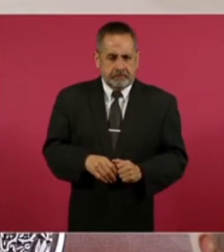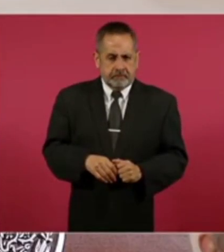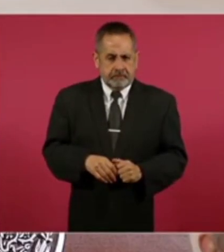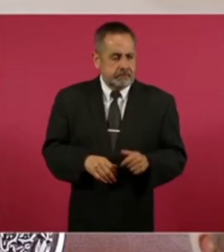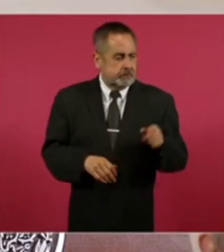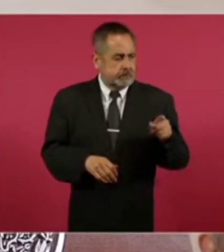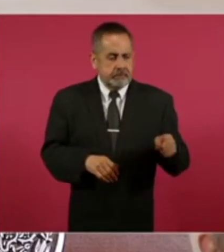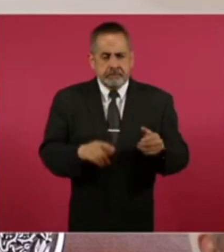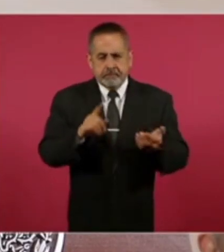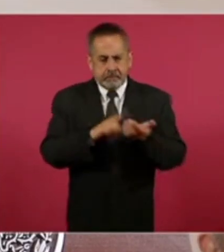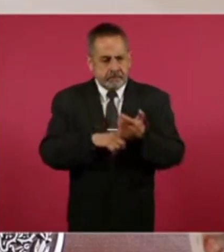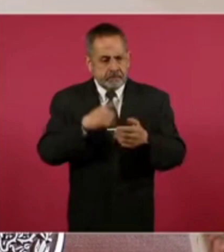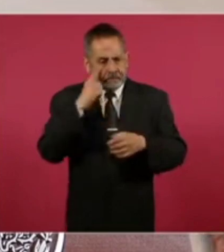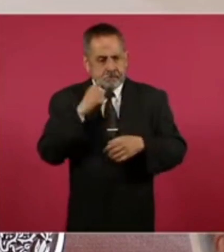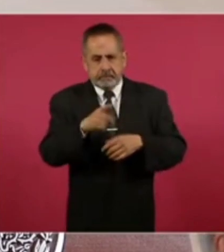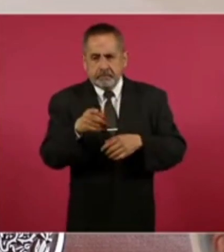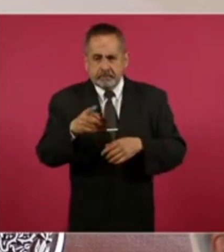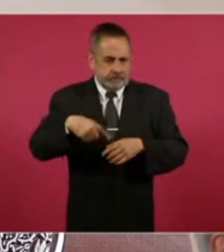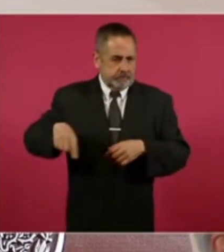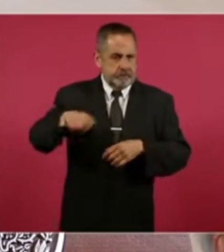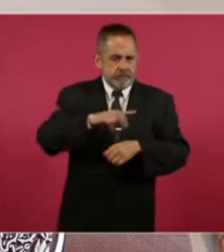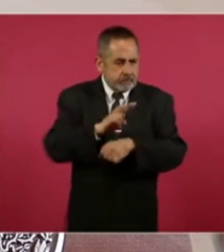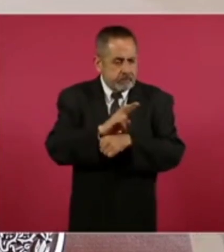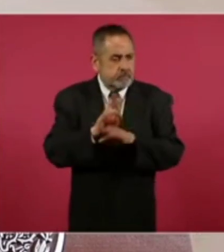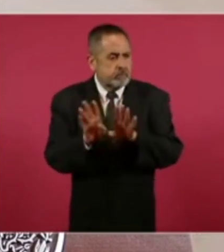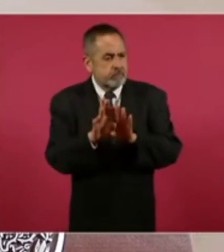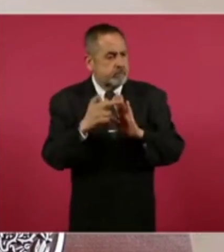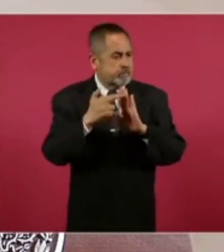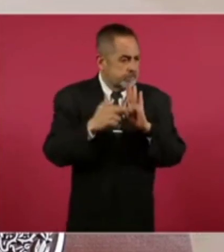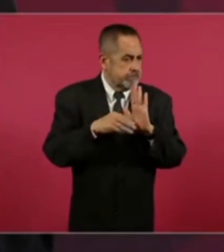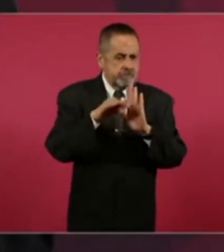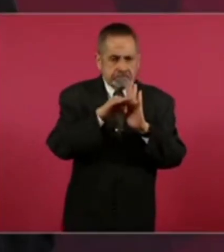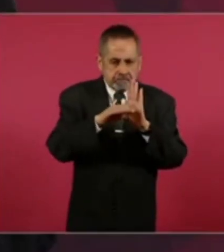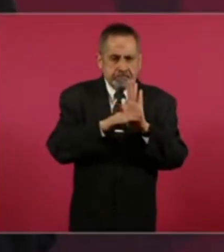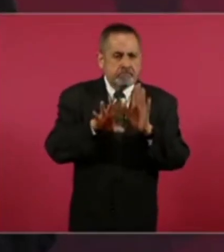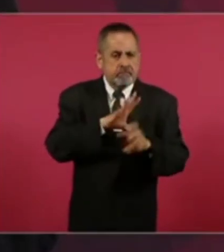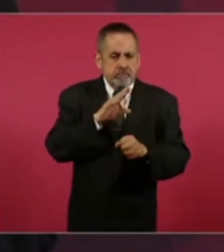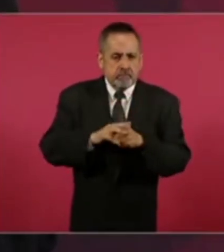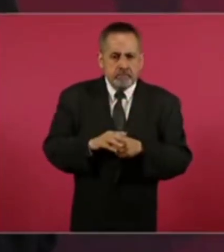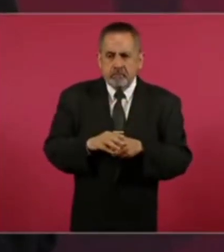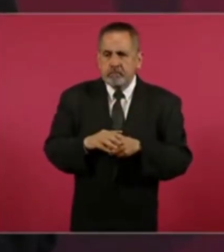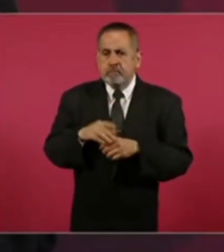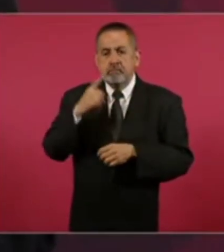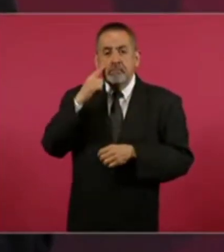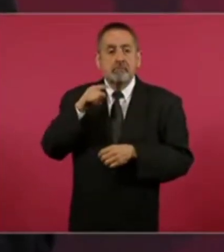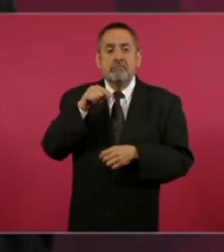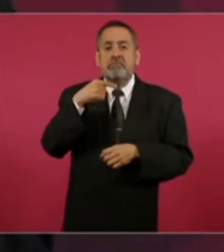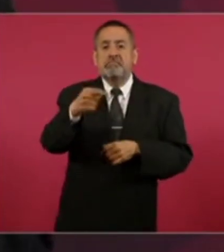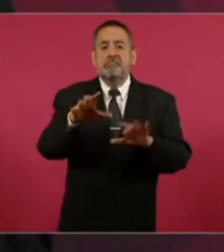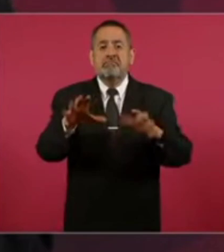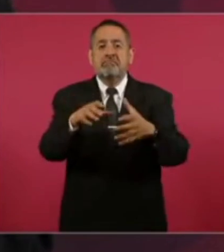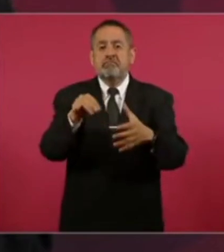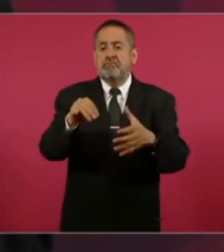la vigilancia, la regularización, evitar que haya monopolios.